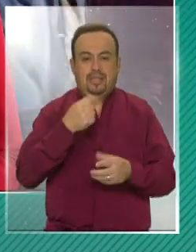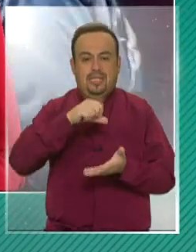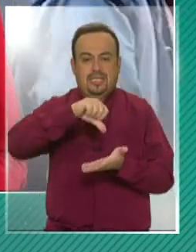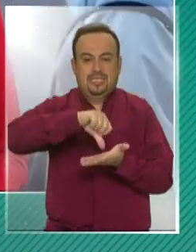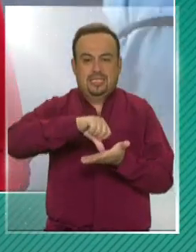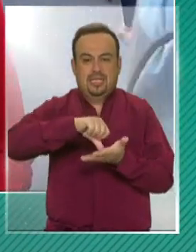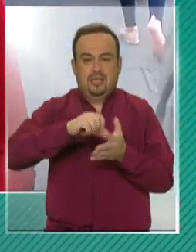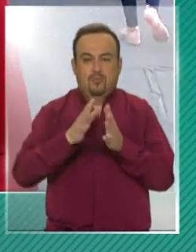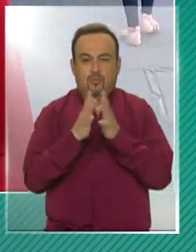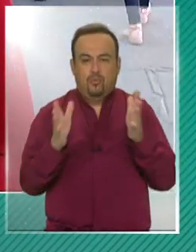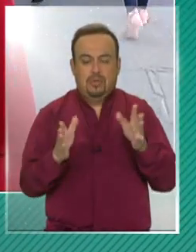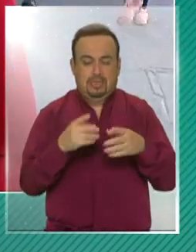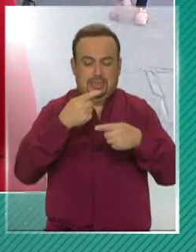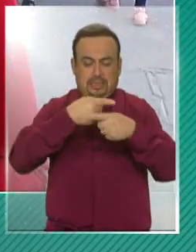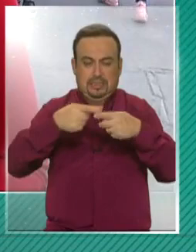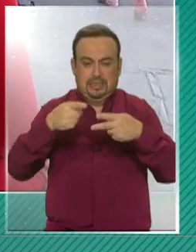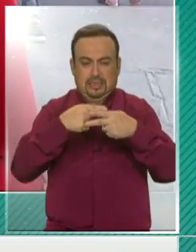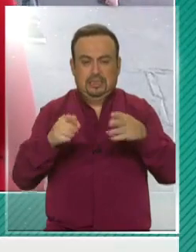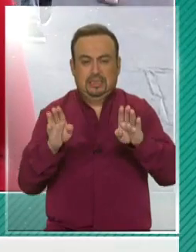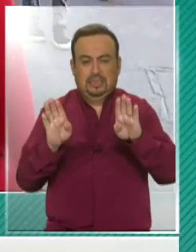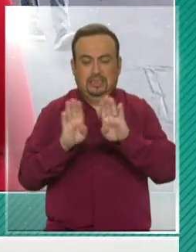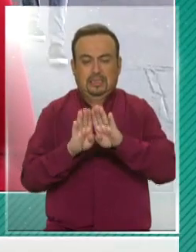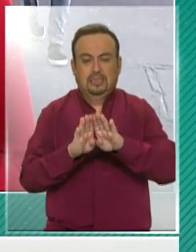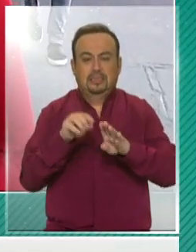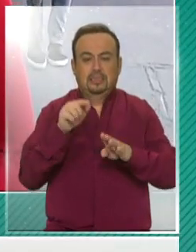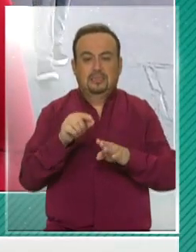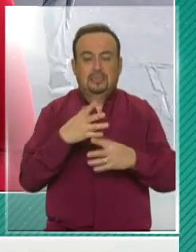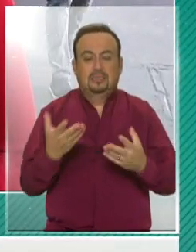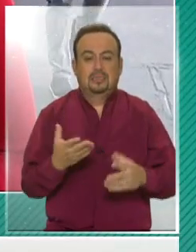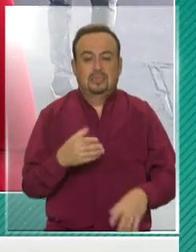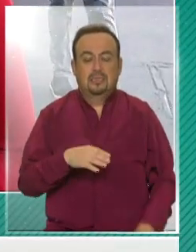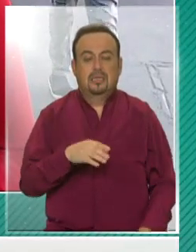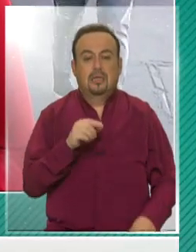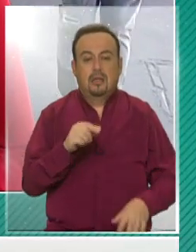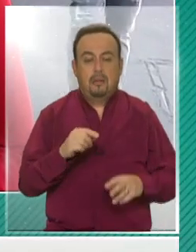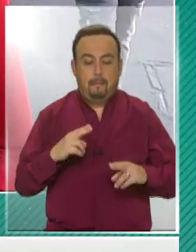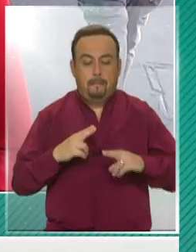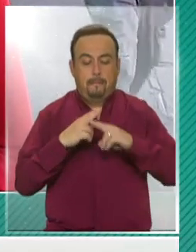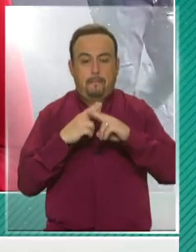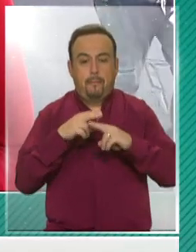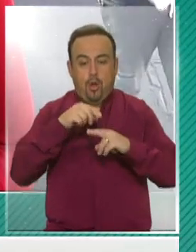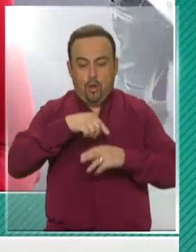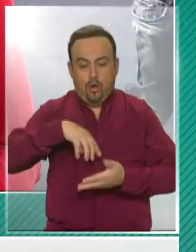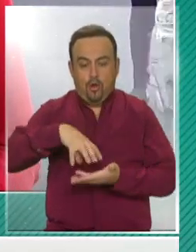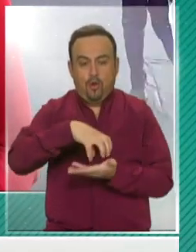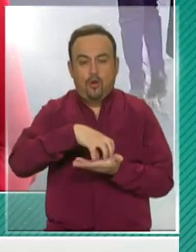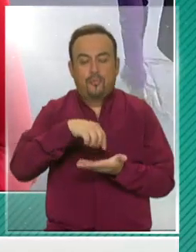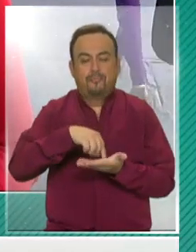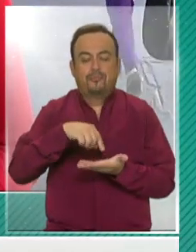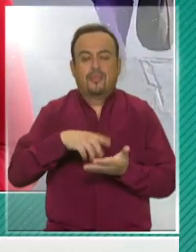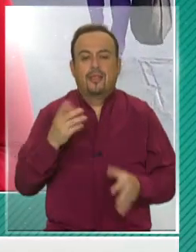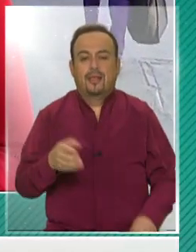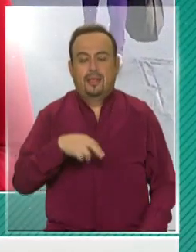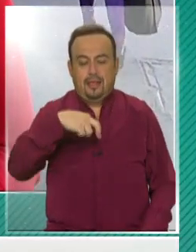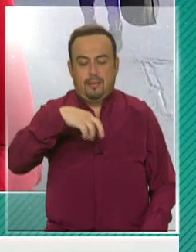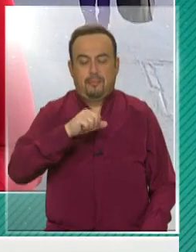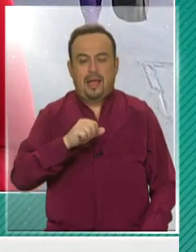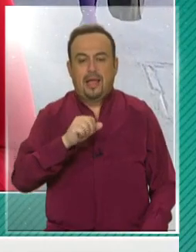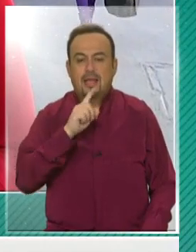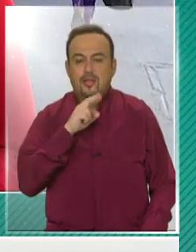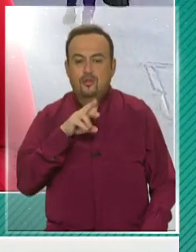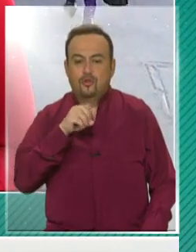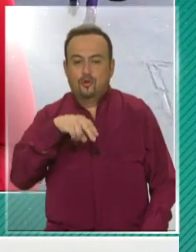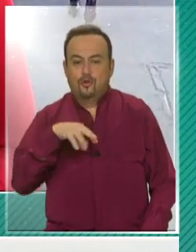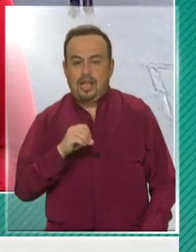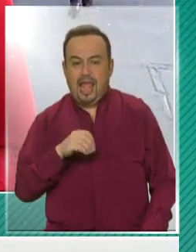comercial después de estar varias semanas cerrado. Se trata del Mall Paseo Santa Filomena de Patronato. Vamos a tomar contacto con Daniela Valdés para saber